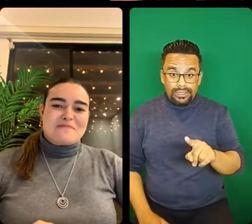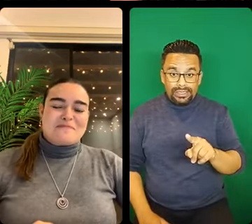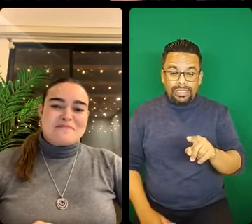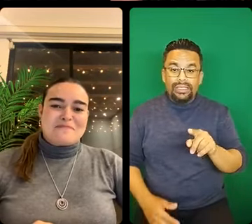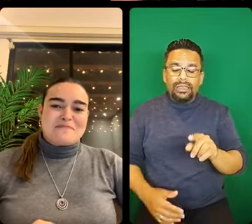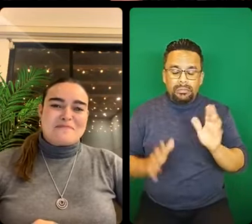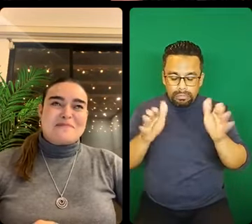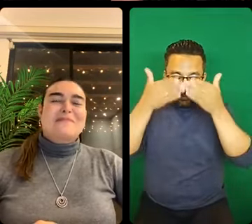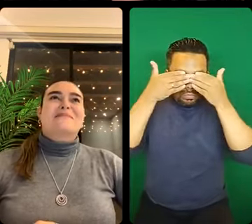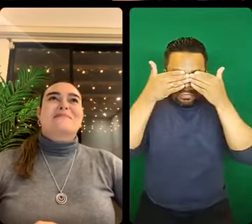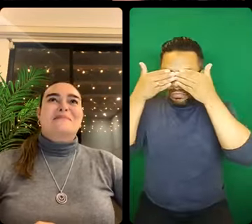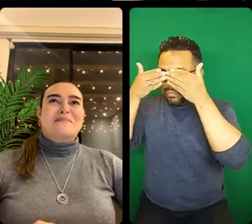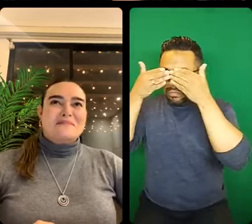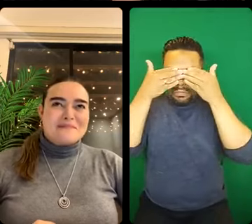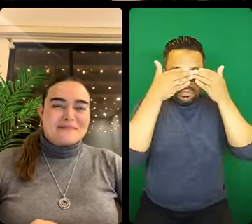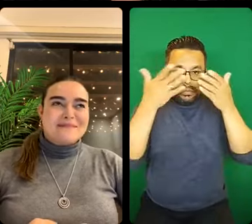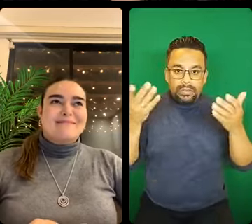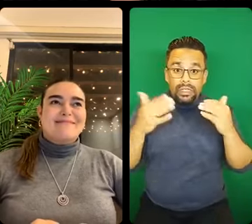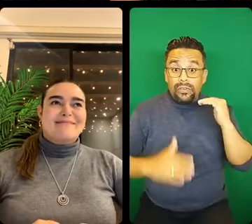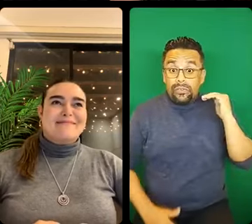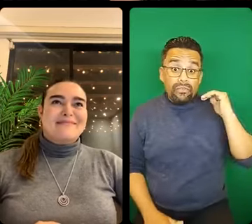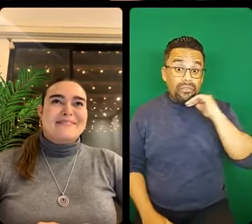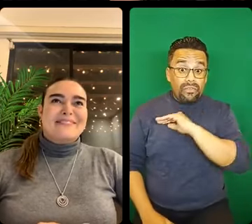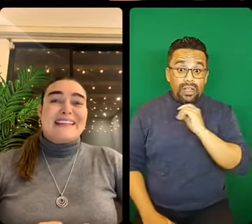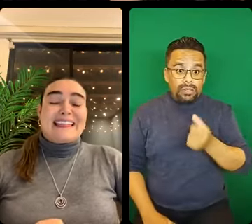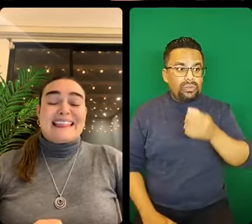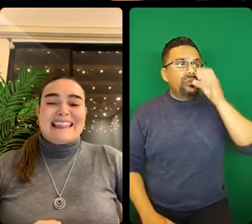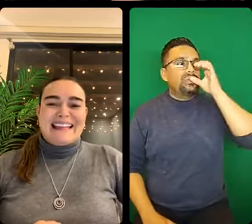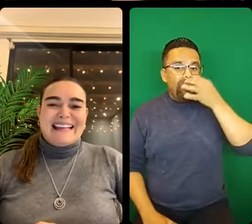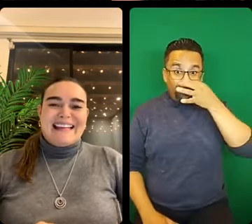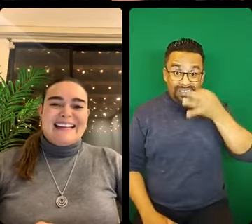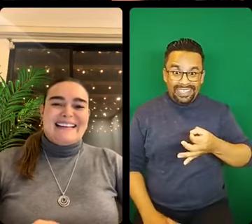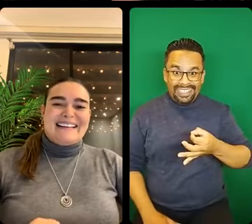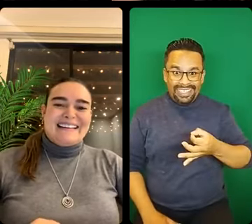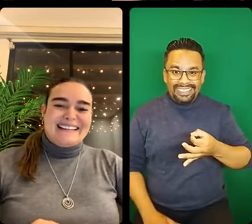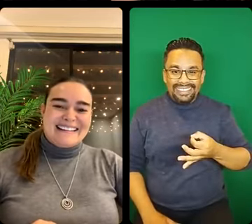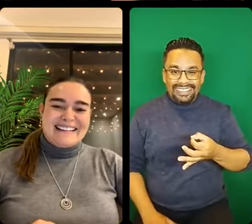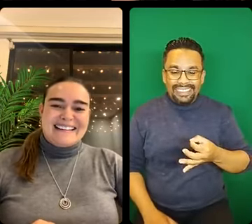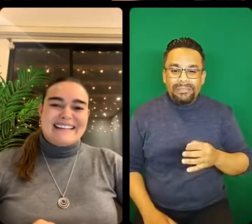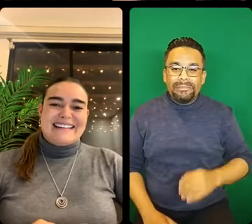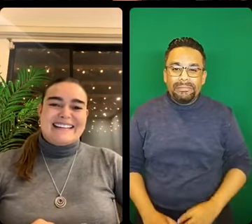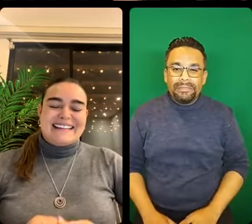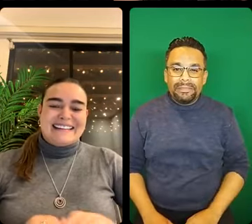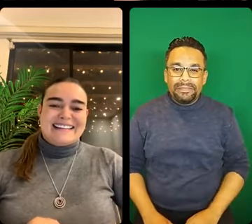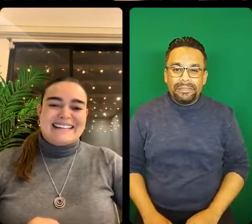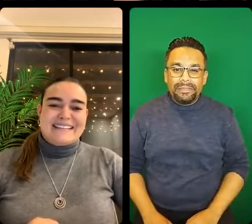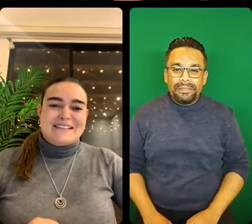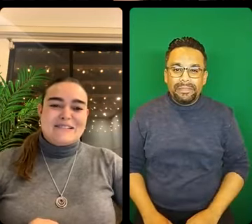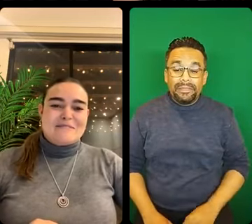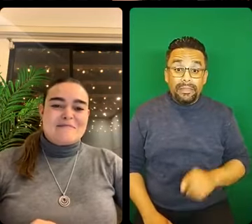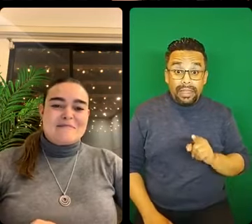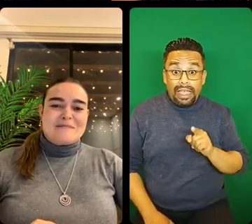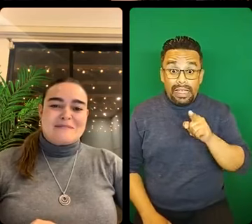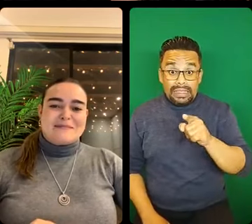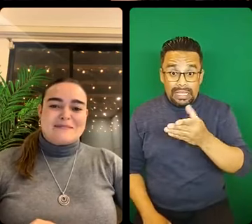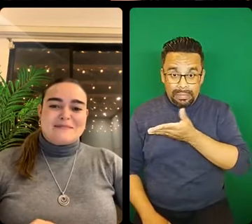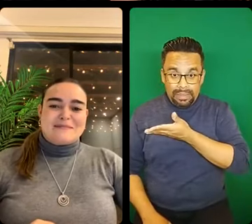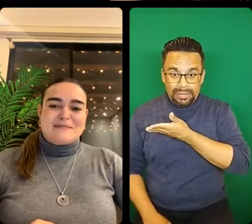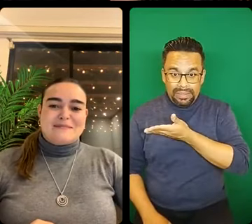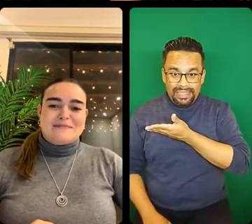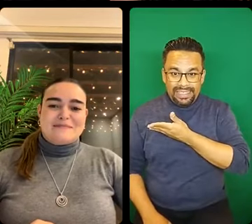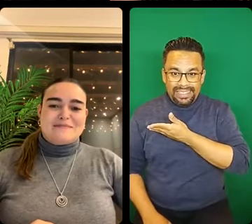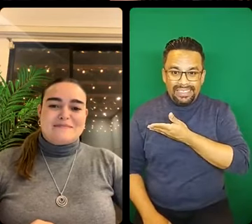ciegas, el falso elixir de la verdad. Catalina Rodríguez. A ti, mamá, Ana